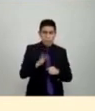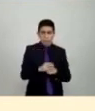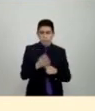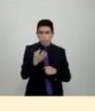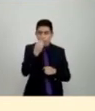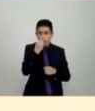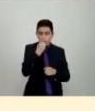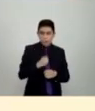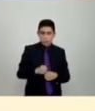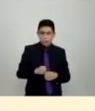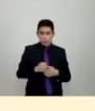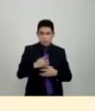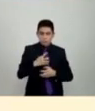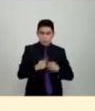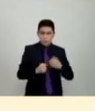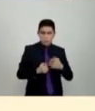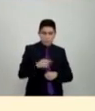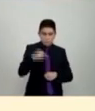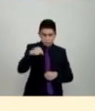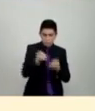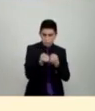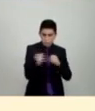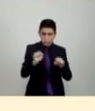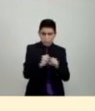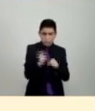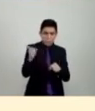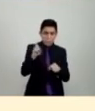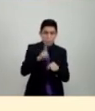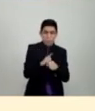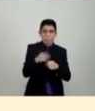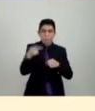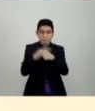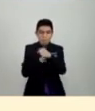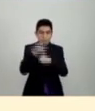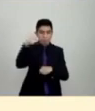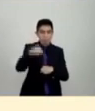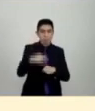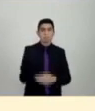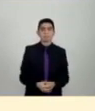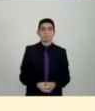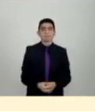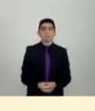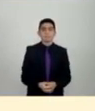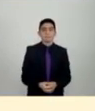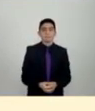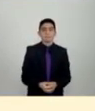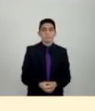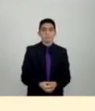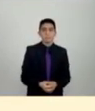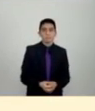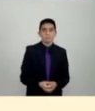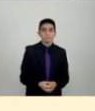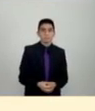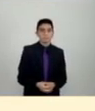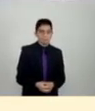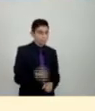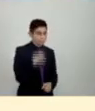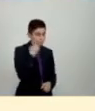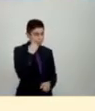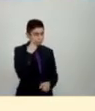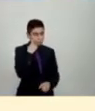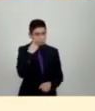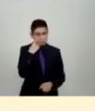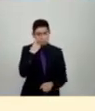intelectual de esta sociedad y de lo que pasa en ella, ¿no? De repente me quedé pensando, hablando